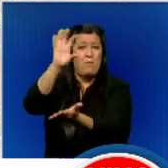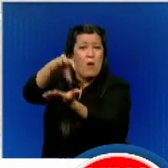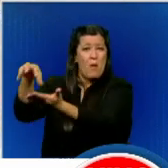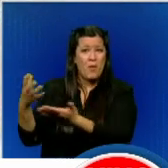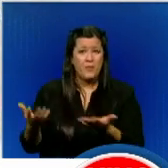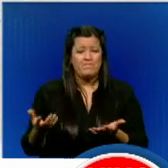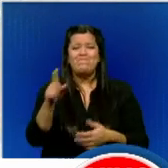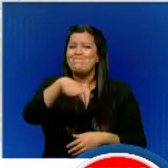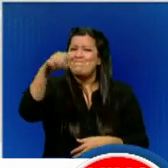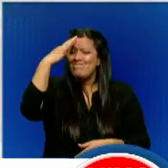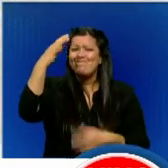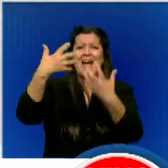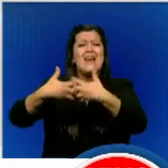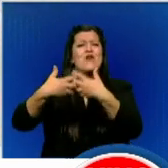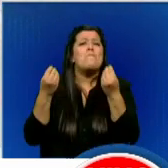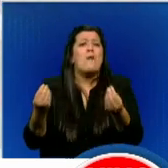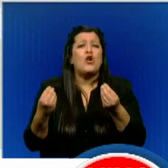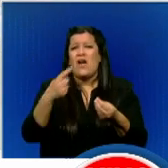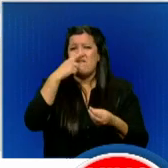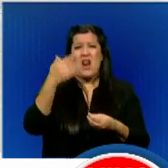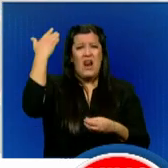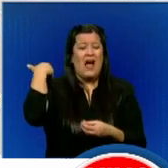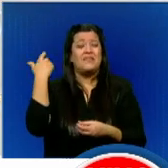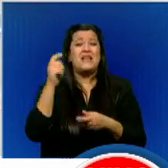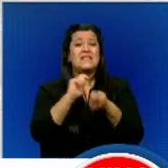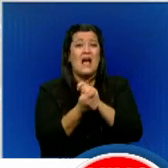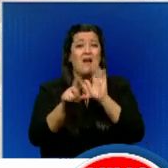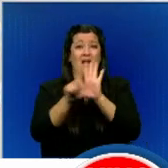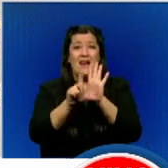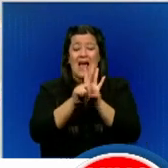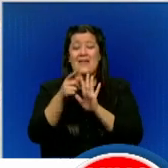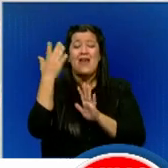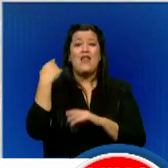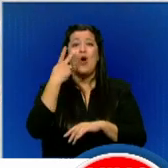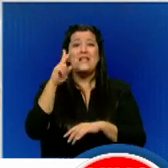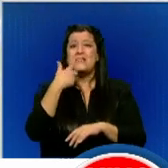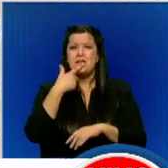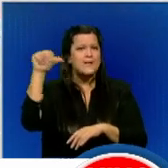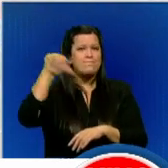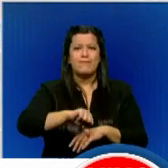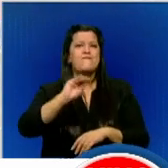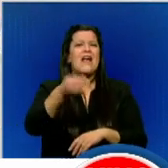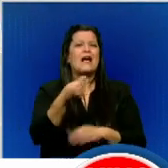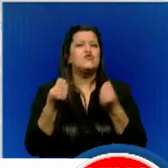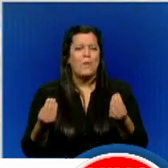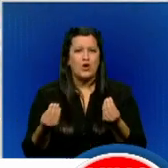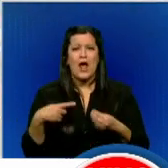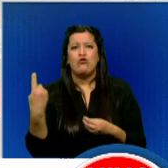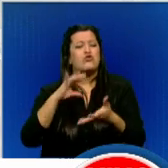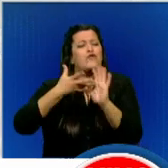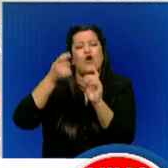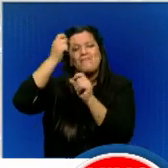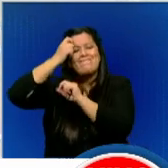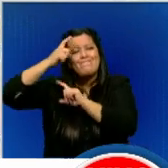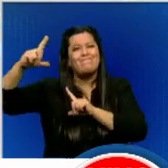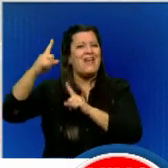hay que reflexionar sobre por qué no funciona esa es a ese esquema que se plantea en 2017 nosotros tenemos otra concepción